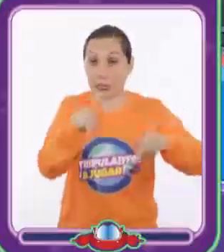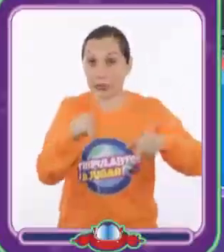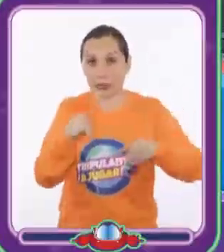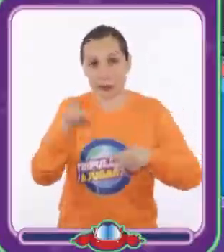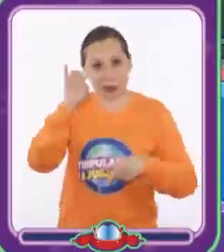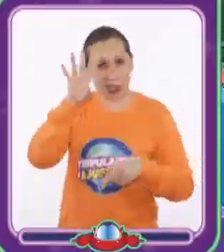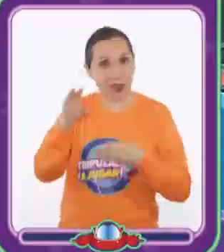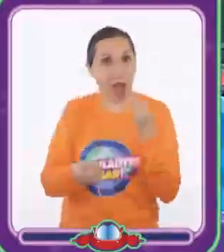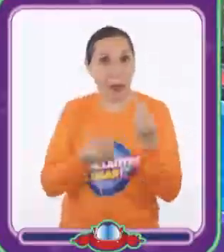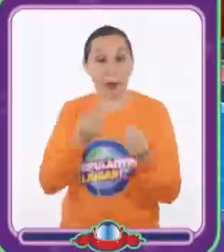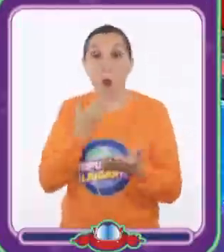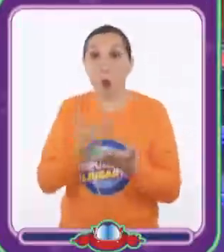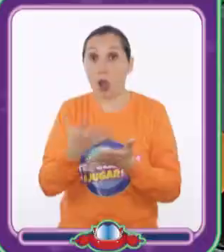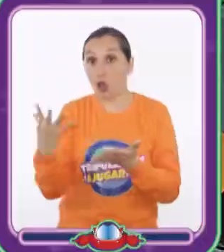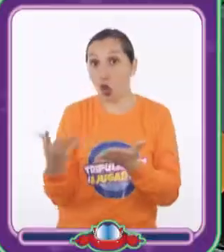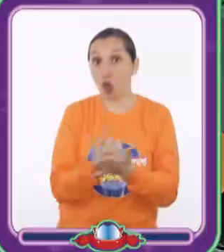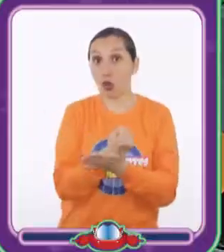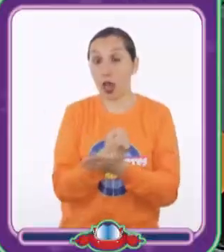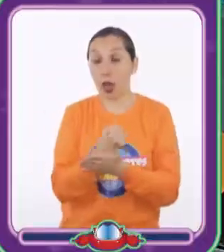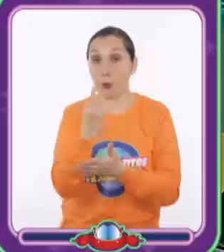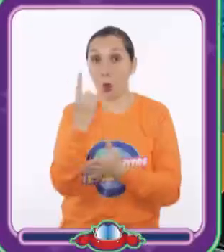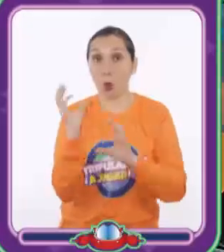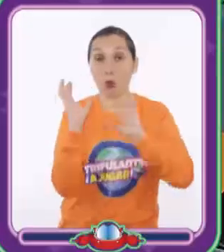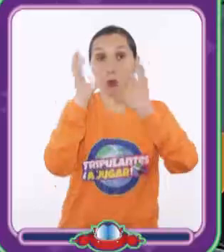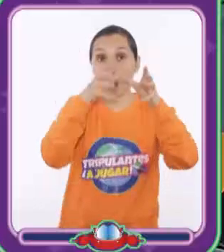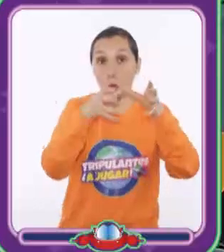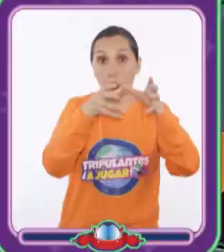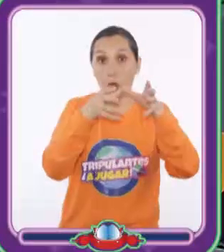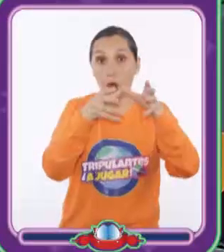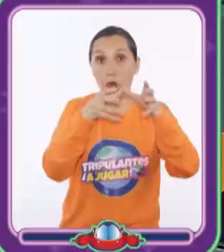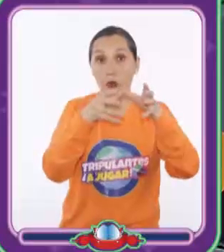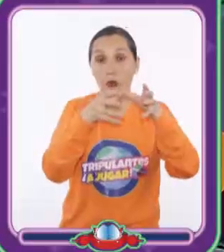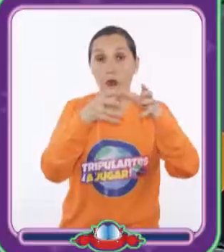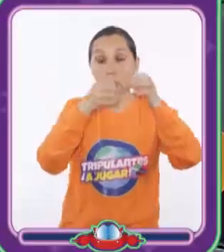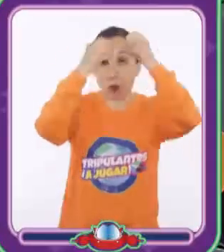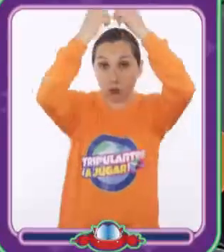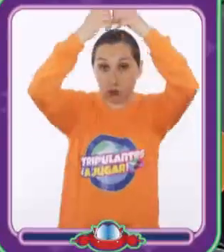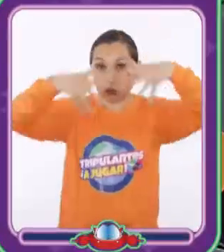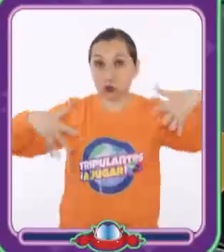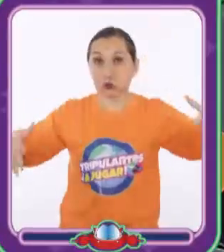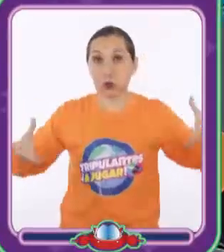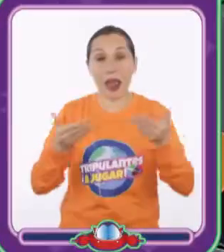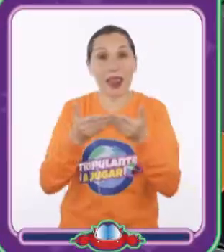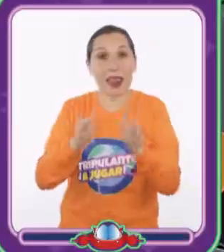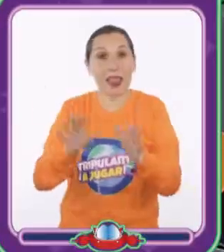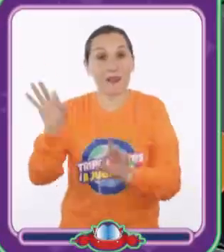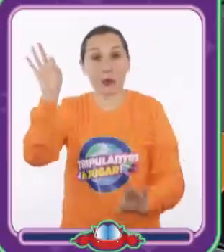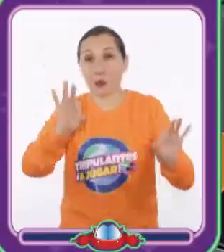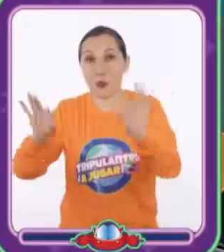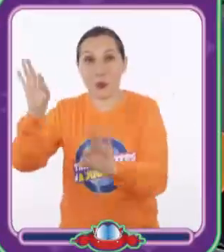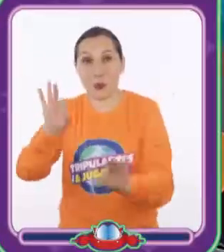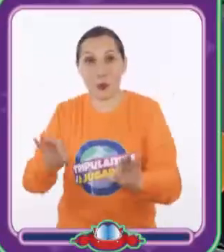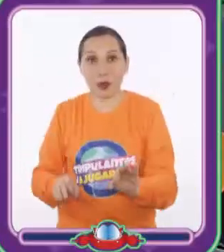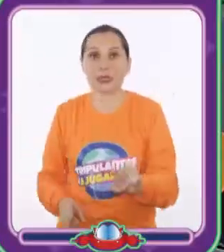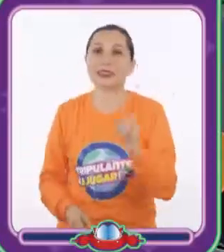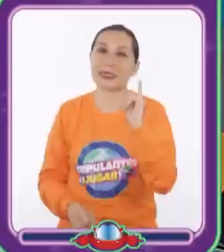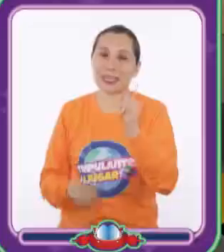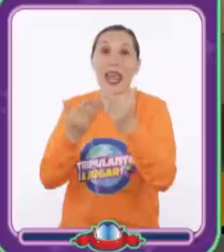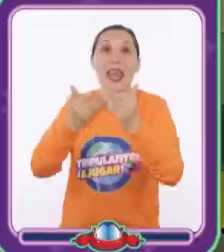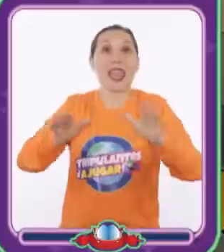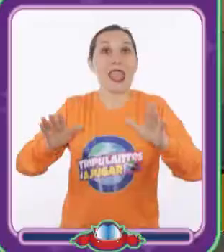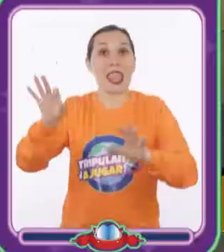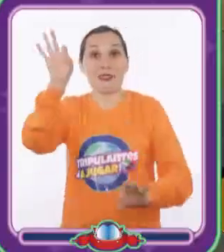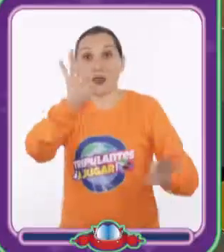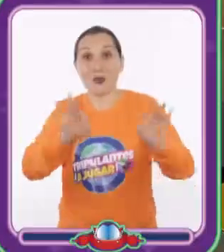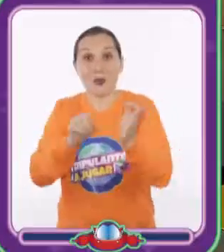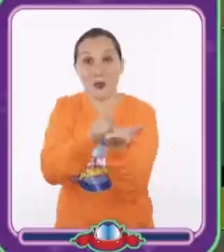piscina. ¿Y sabe qué va a pasar cada vez que logremos encestar una? ¡Van a caer los globos y vamos a liberar los insectos! ¡Vamos